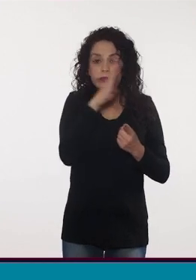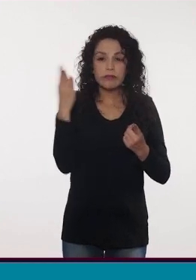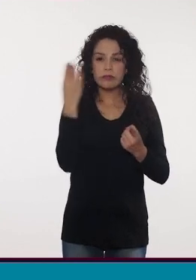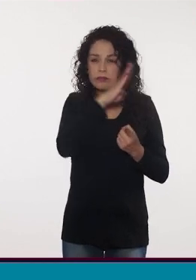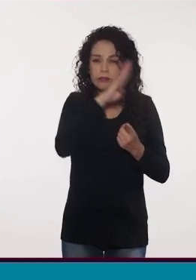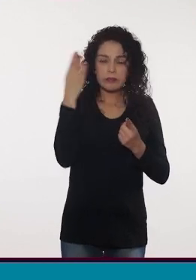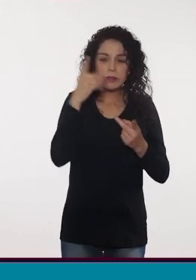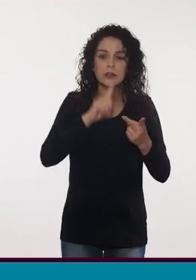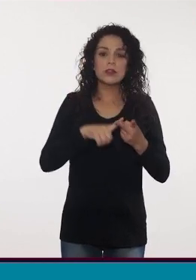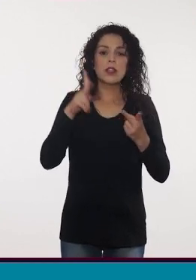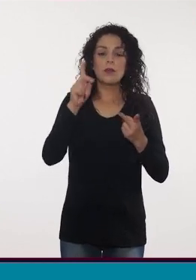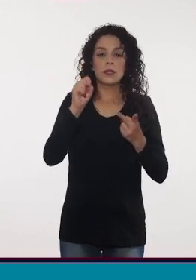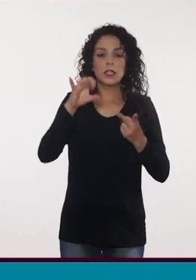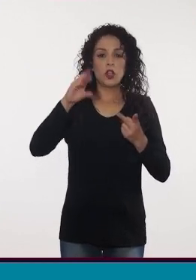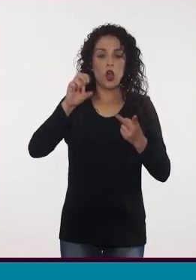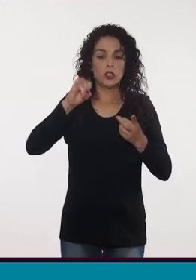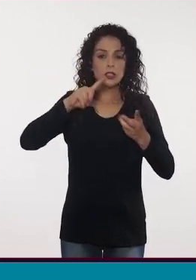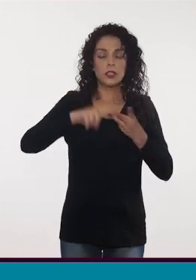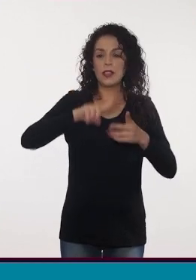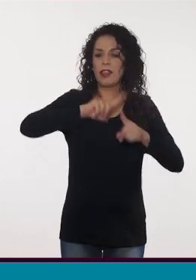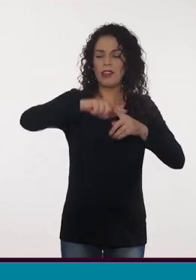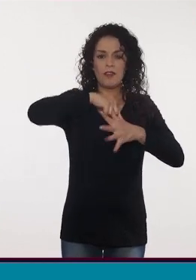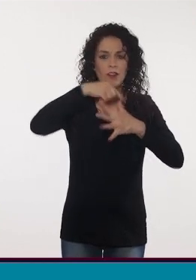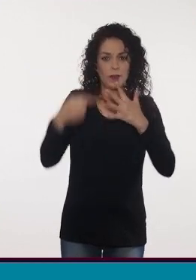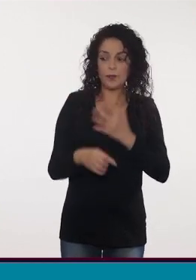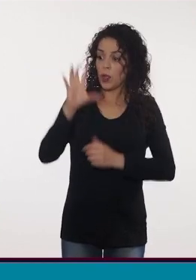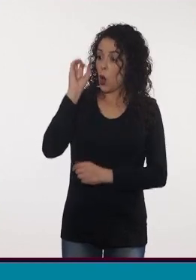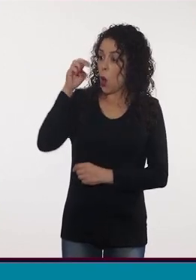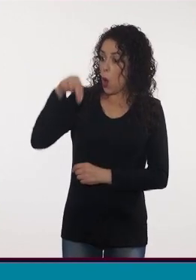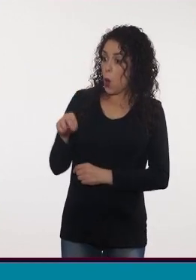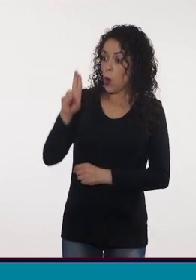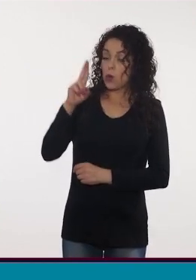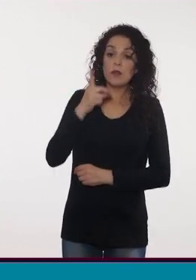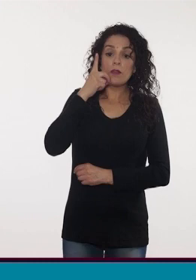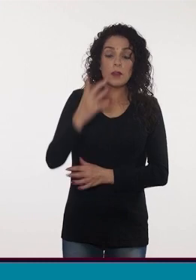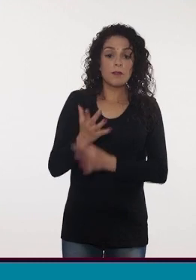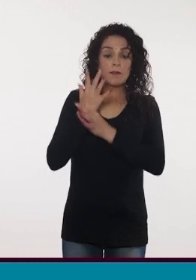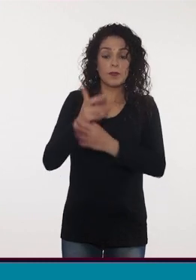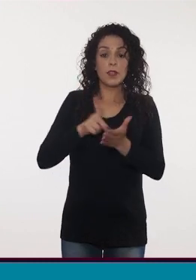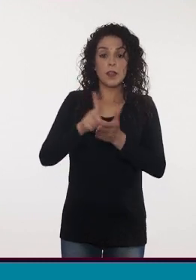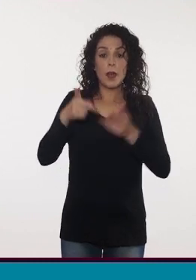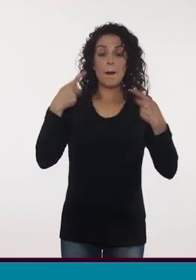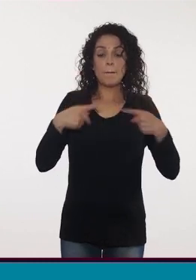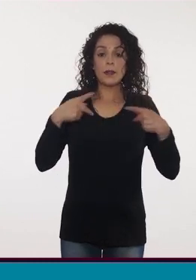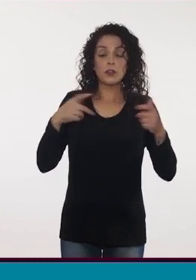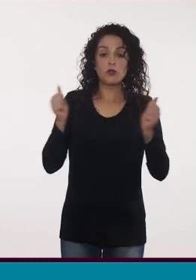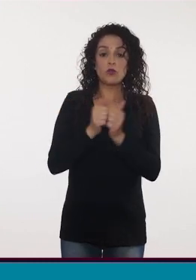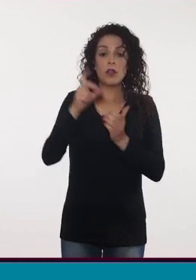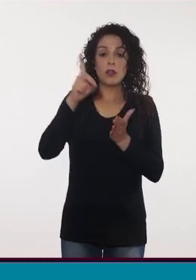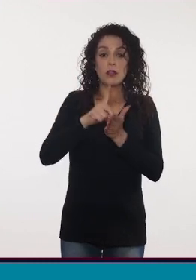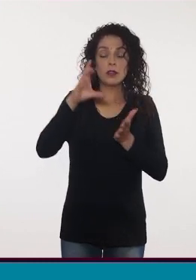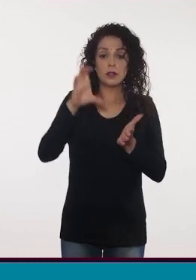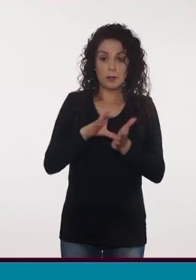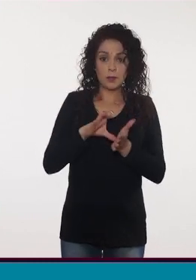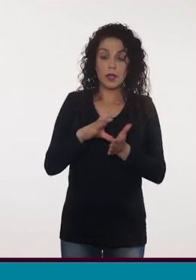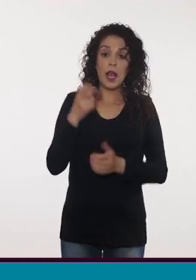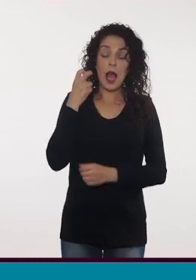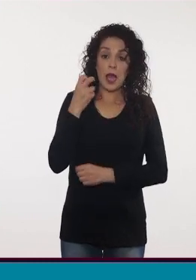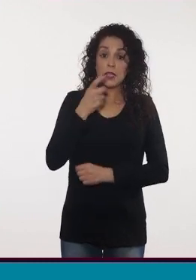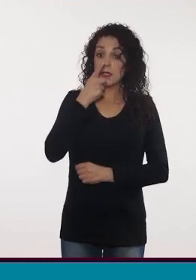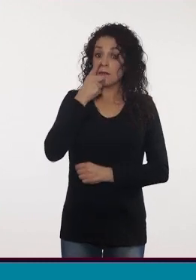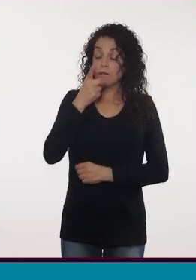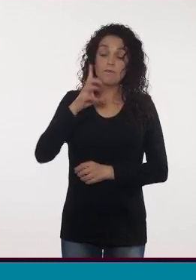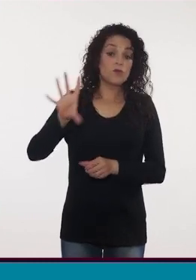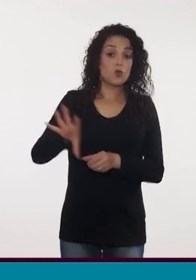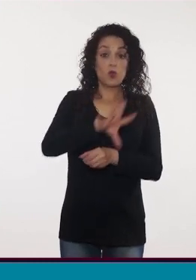psicosis. En 1975, la ONU emitió la Declaración de los Derechos de las Personas con Discapacidad, donde se recoge